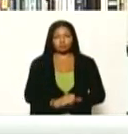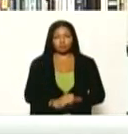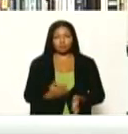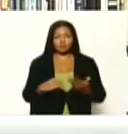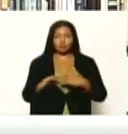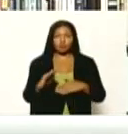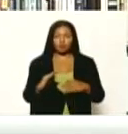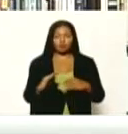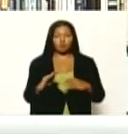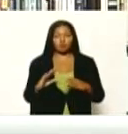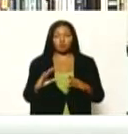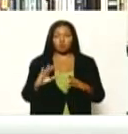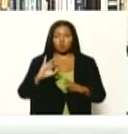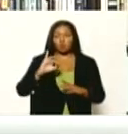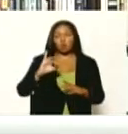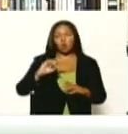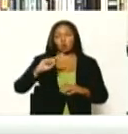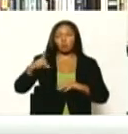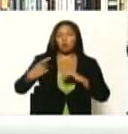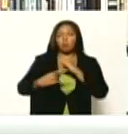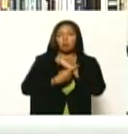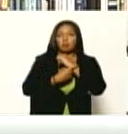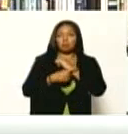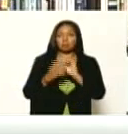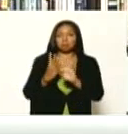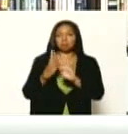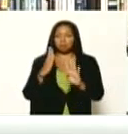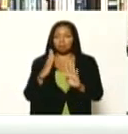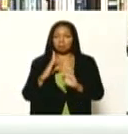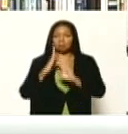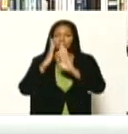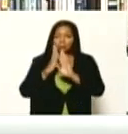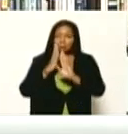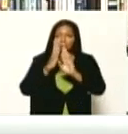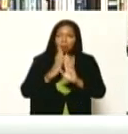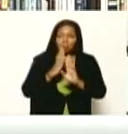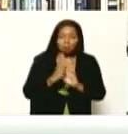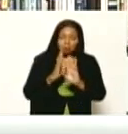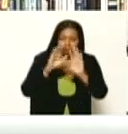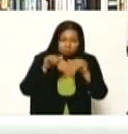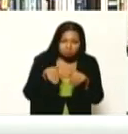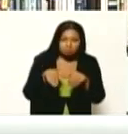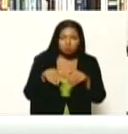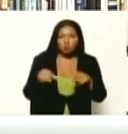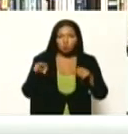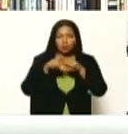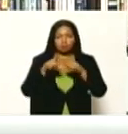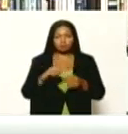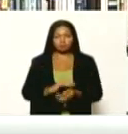con el guaidocismo, a la cola del guaidocismo, derrotado,